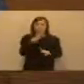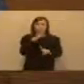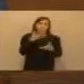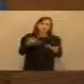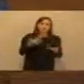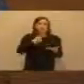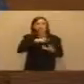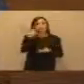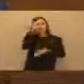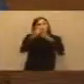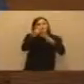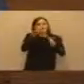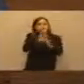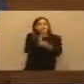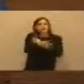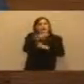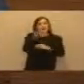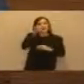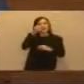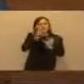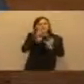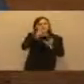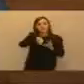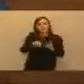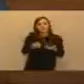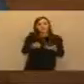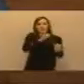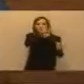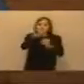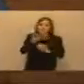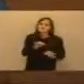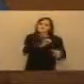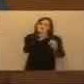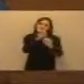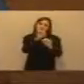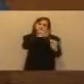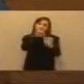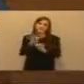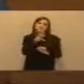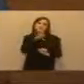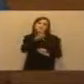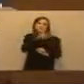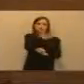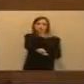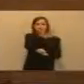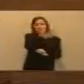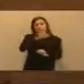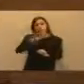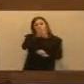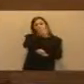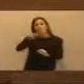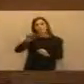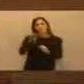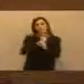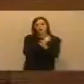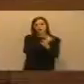forma parte de ese interés la defensa de los derechos de esos 55 trabajadores despedidos de la fábrica de armas de